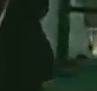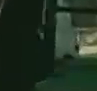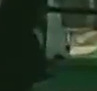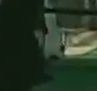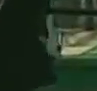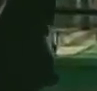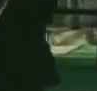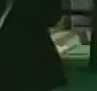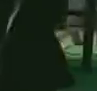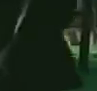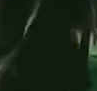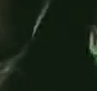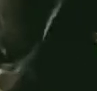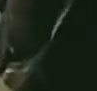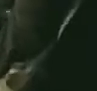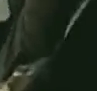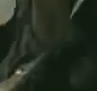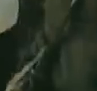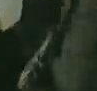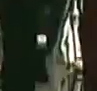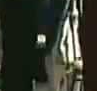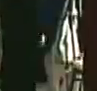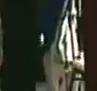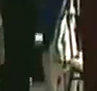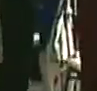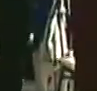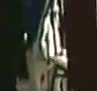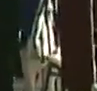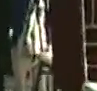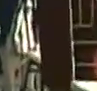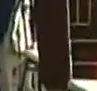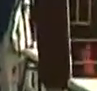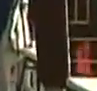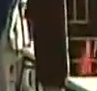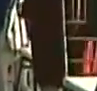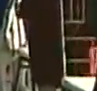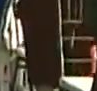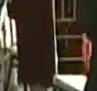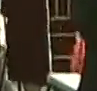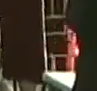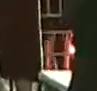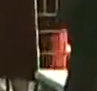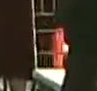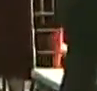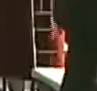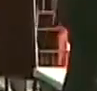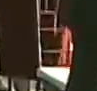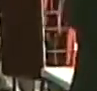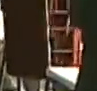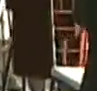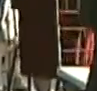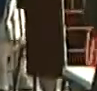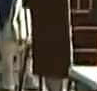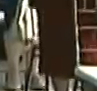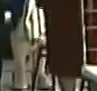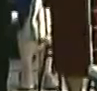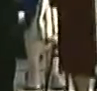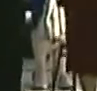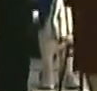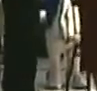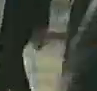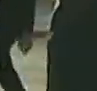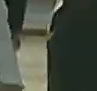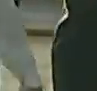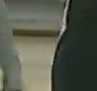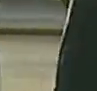estado bolivariano de Anzoátegui, el líder regional revolucionario Luis José Marcano Salazar, en una sesión especial que estará